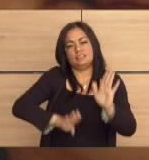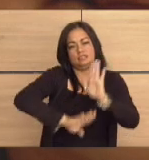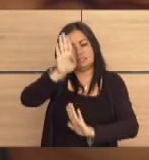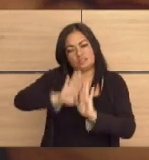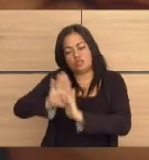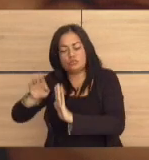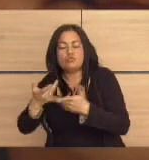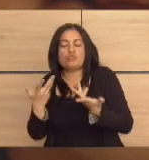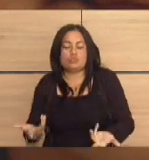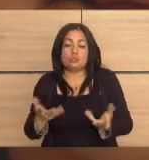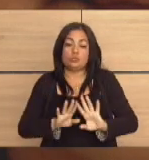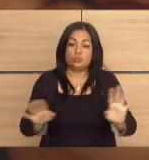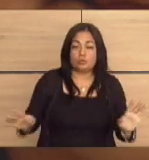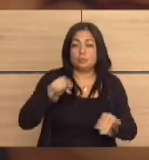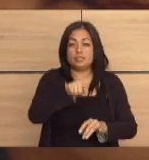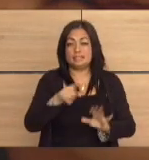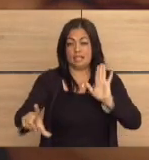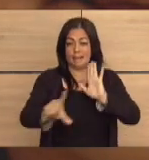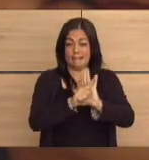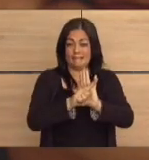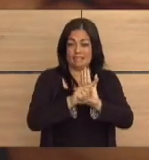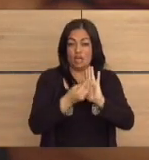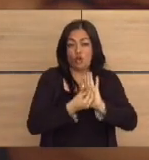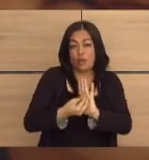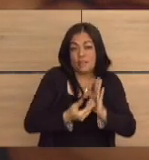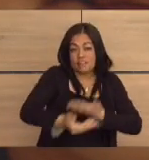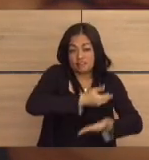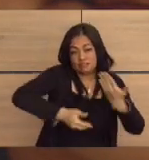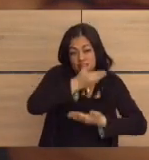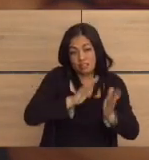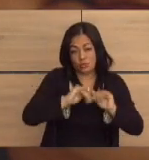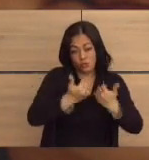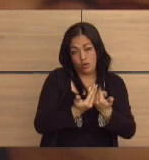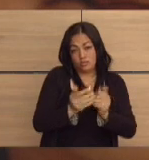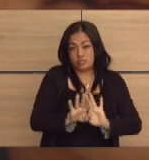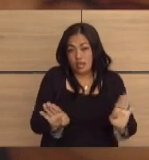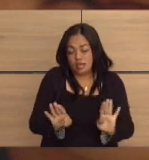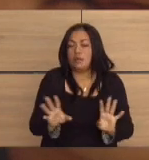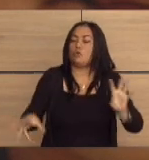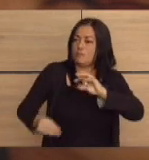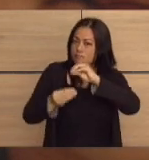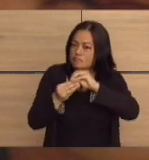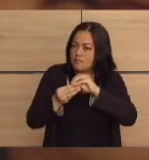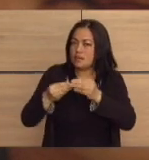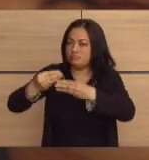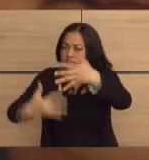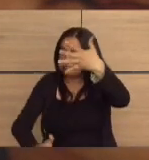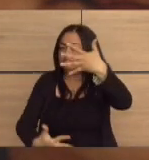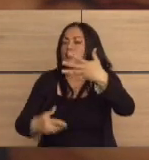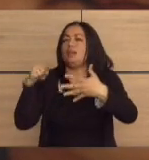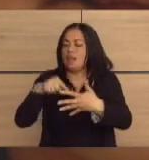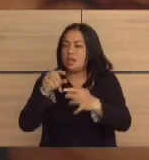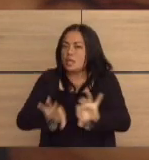vida a las posibilidades que nos da la ley de convivencia escolar, sino que lo nutrimos con elementos esenciales